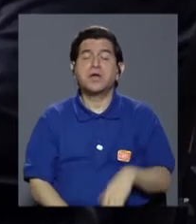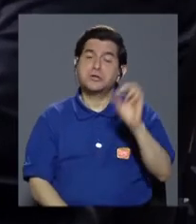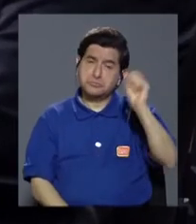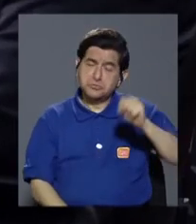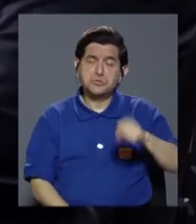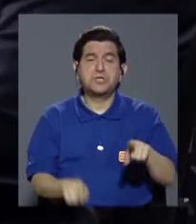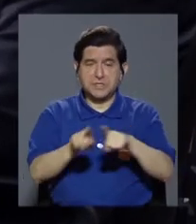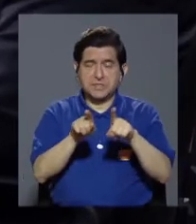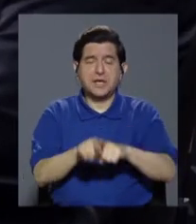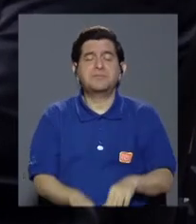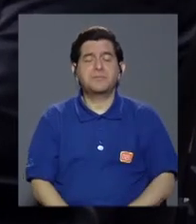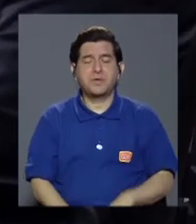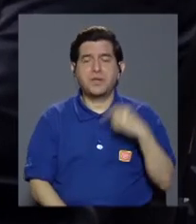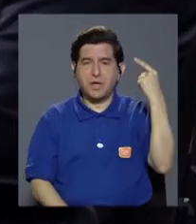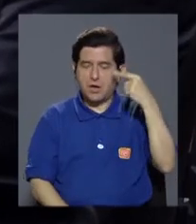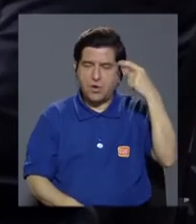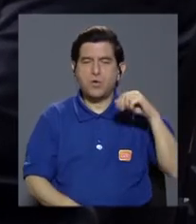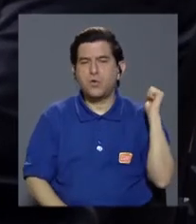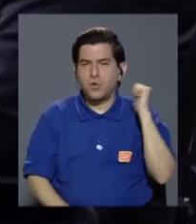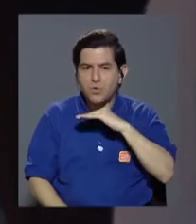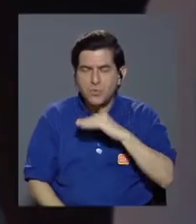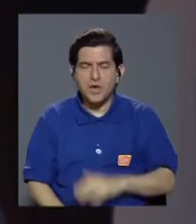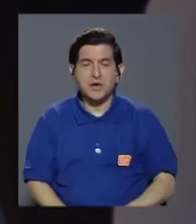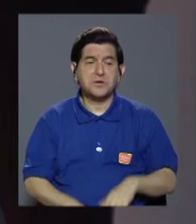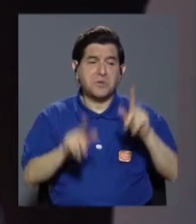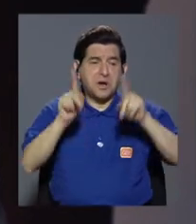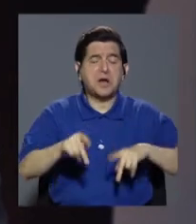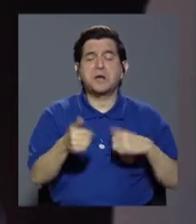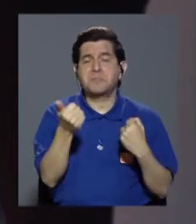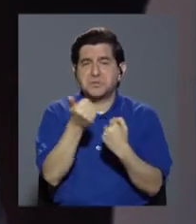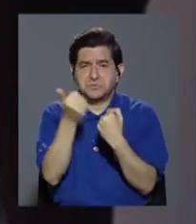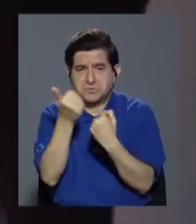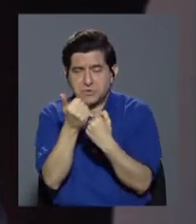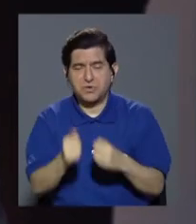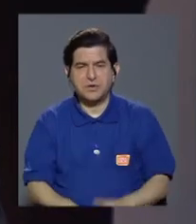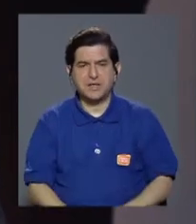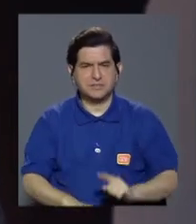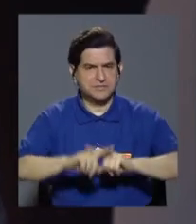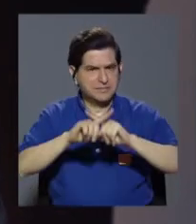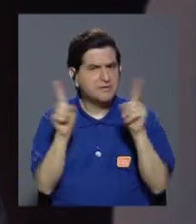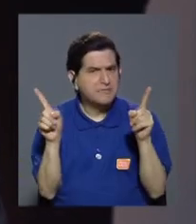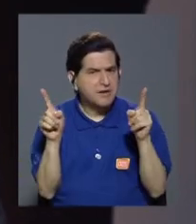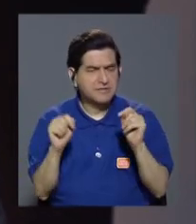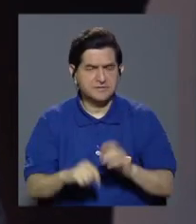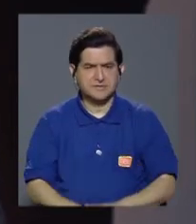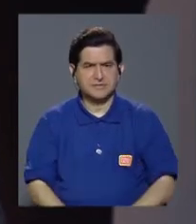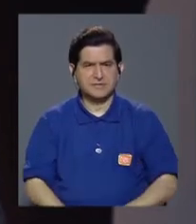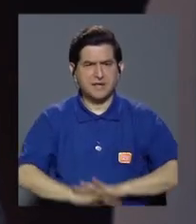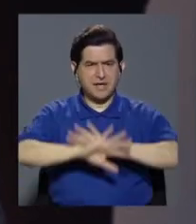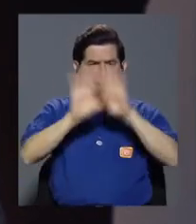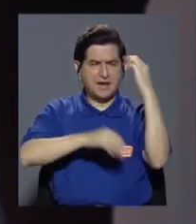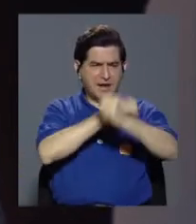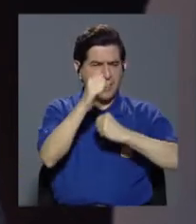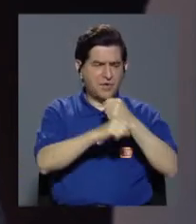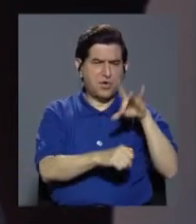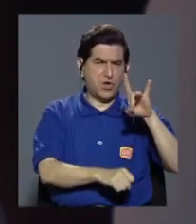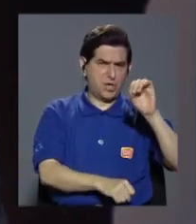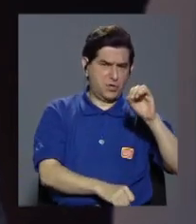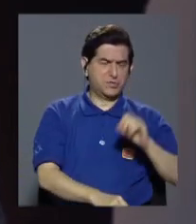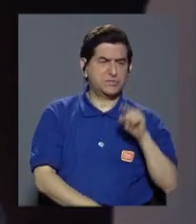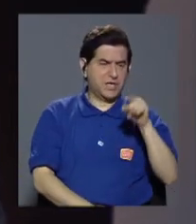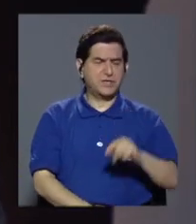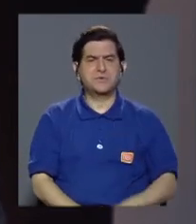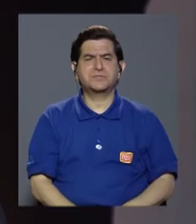el aval de los electores la diferencia fundamental esta es que era muy claro en los años 80 porque estamos